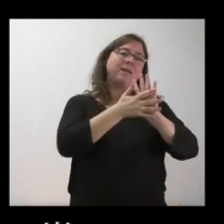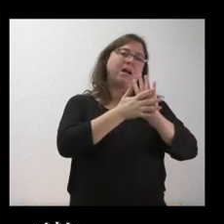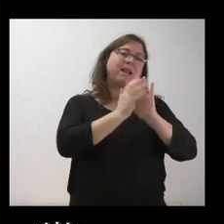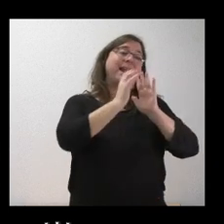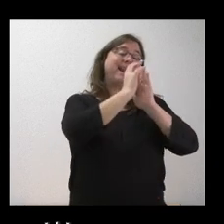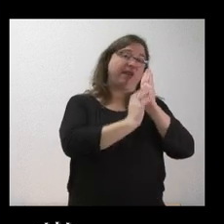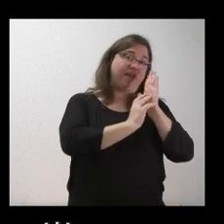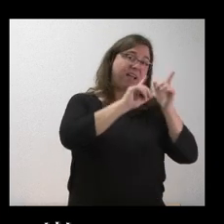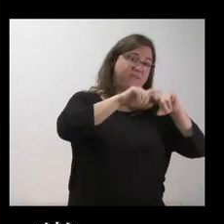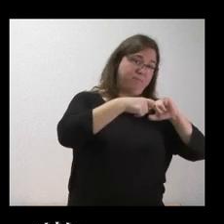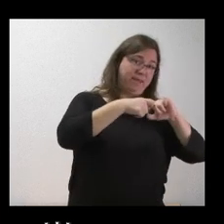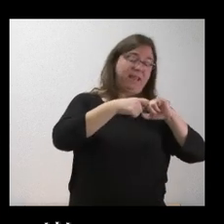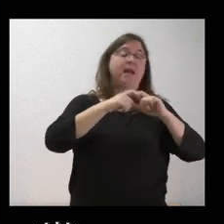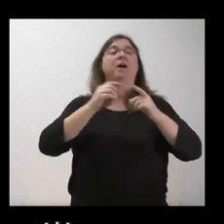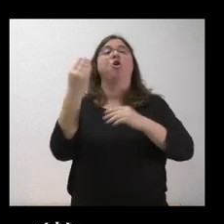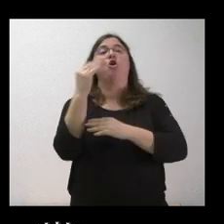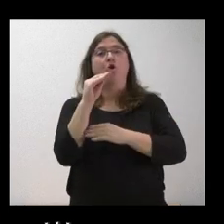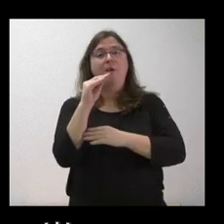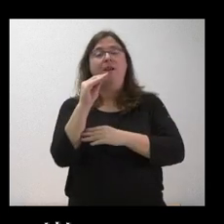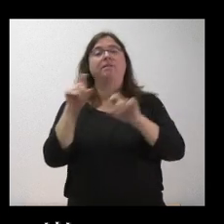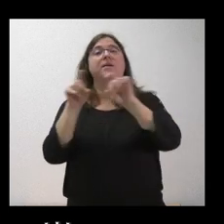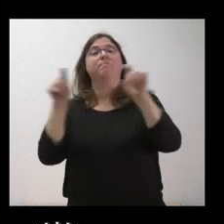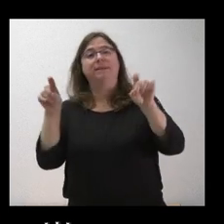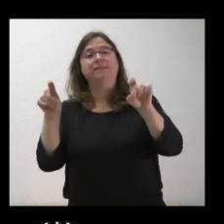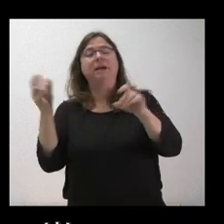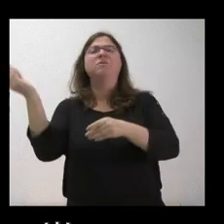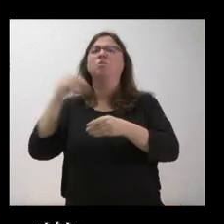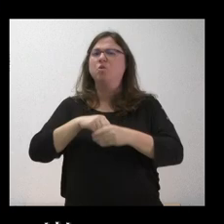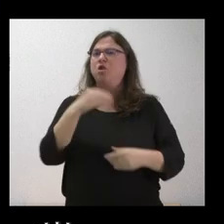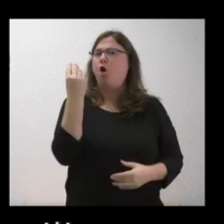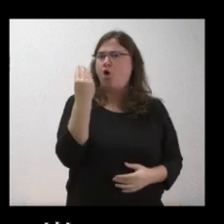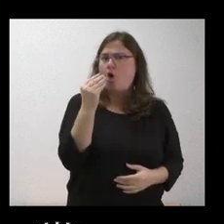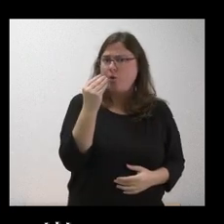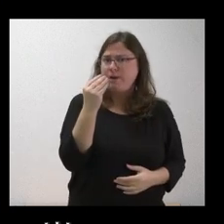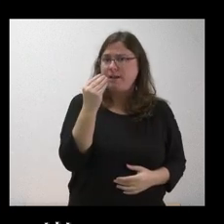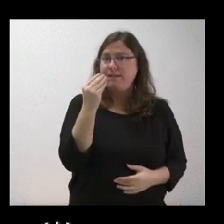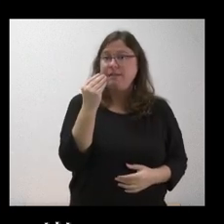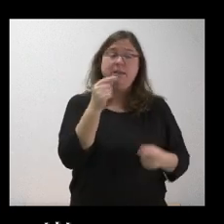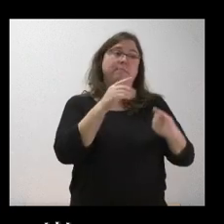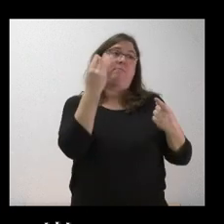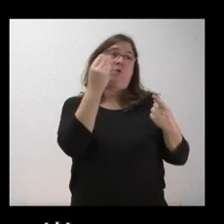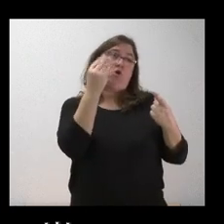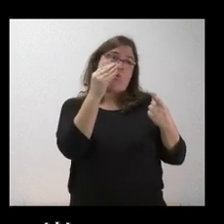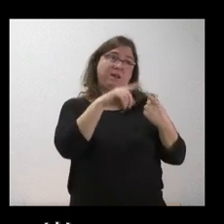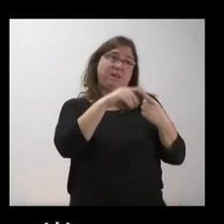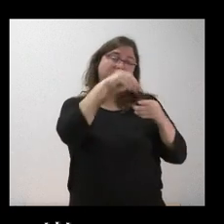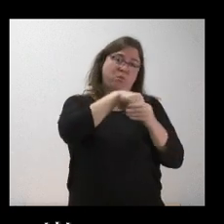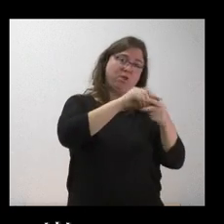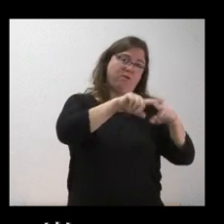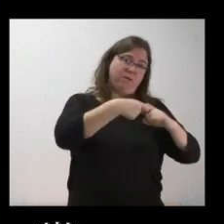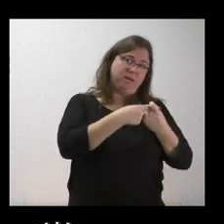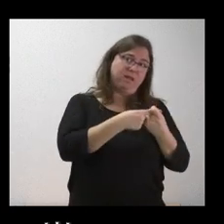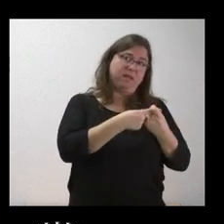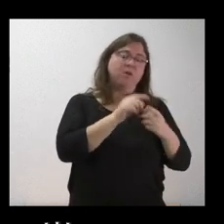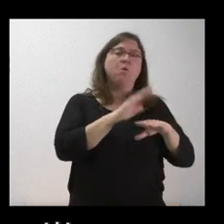a familias a jóvenes autónomos y empresas si incluyen en jóvenes las rebajas que son para familias por la por